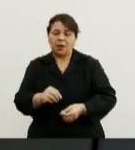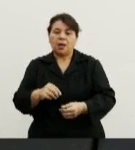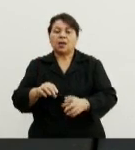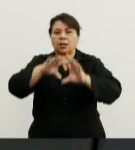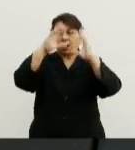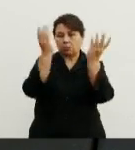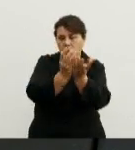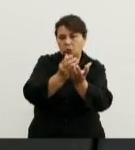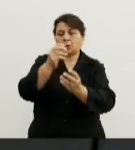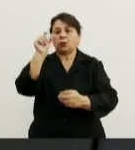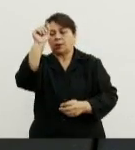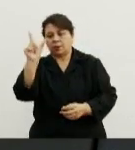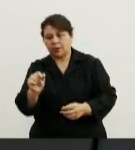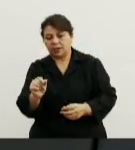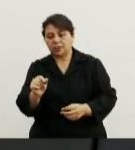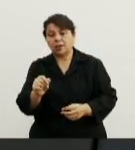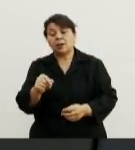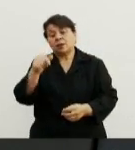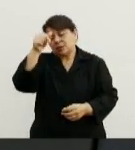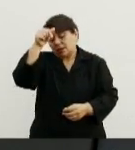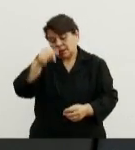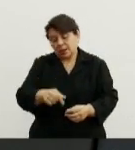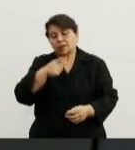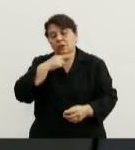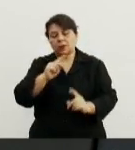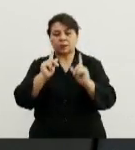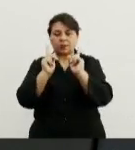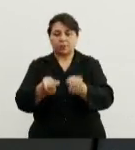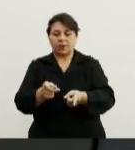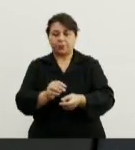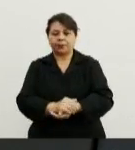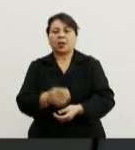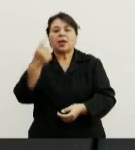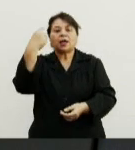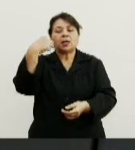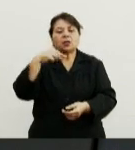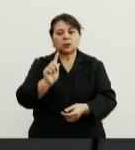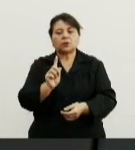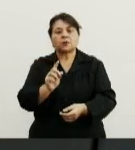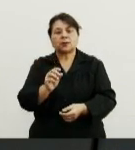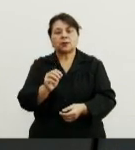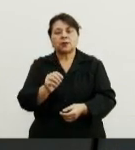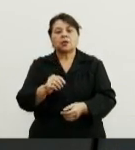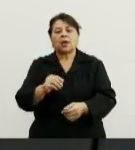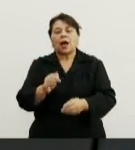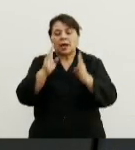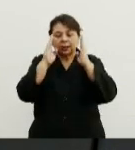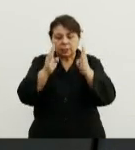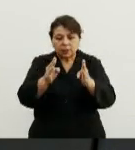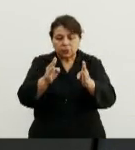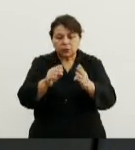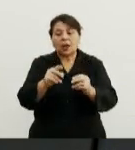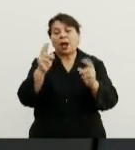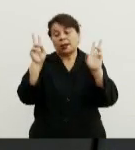pasa en el país y también obviamente pasa en la provincia de san juan es por eso que sin descuidar la perspectiva sanitaria